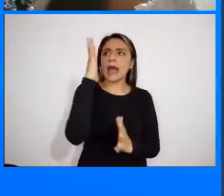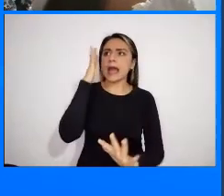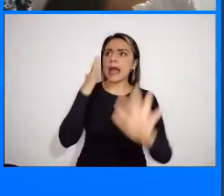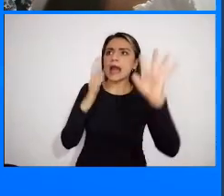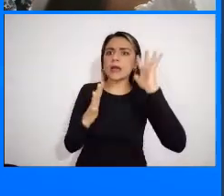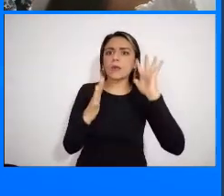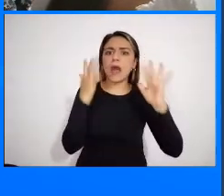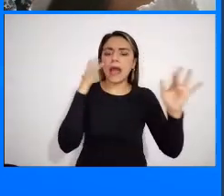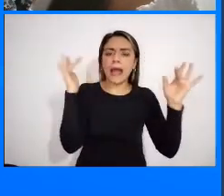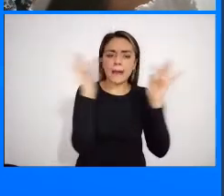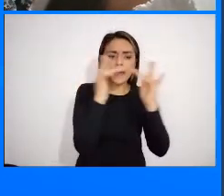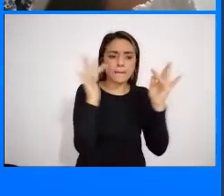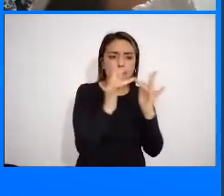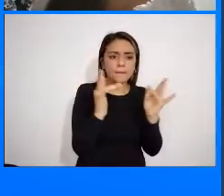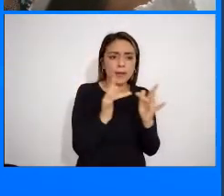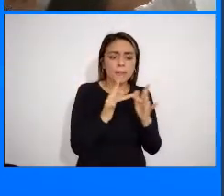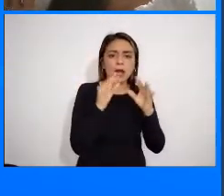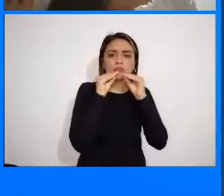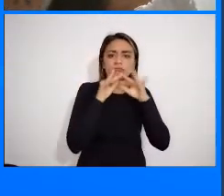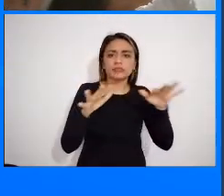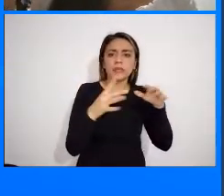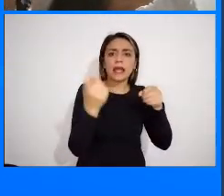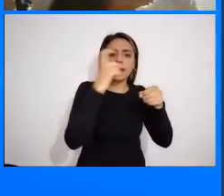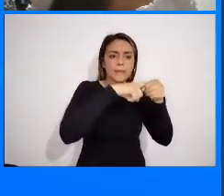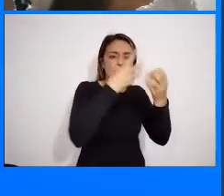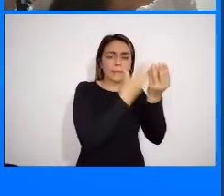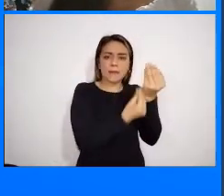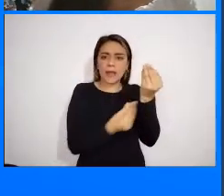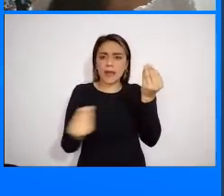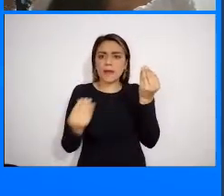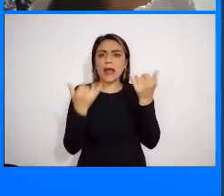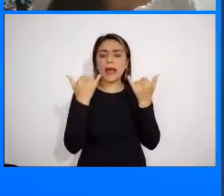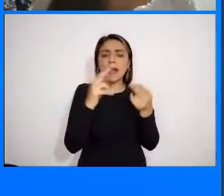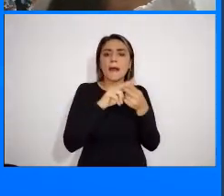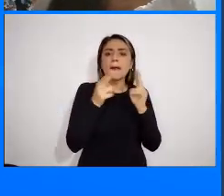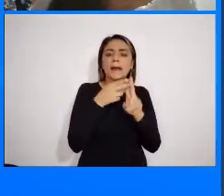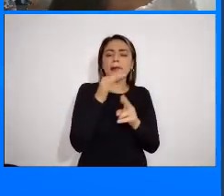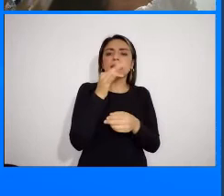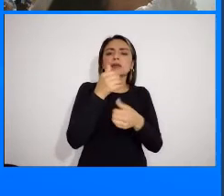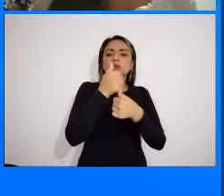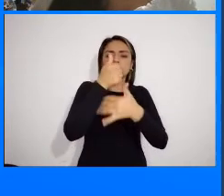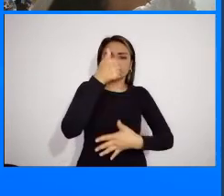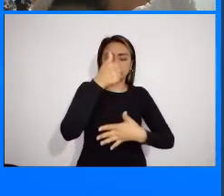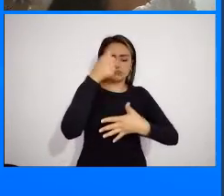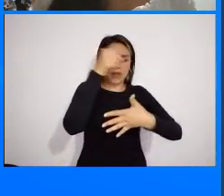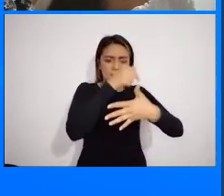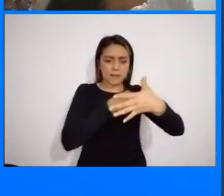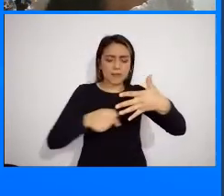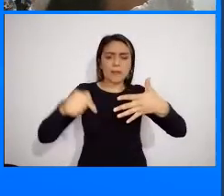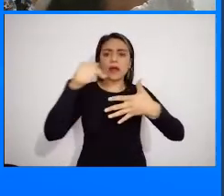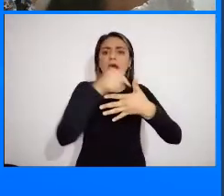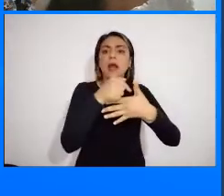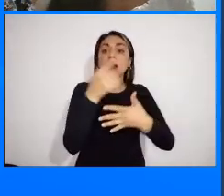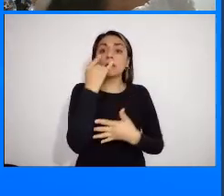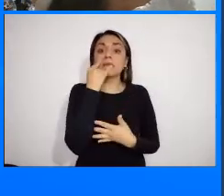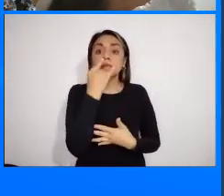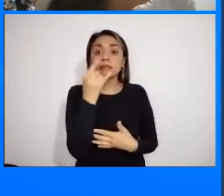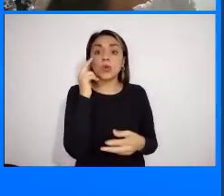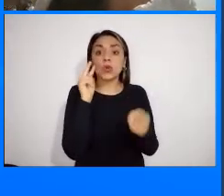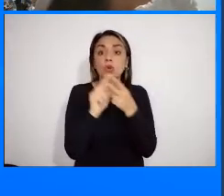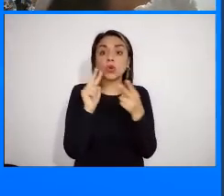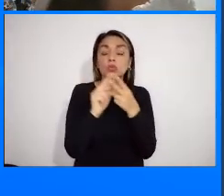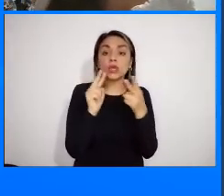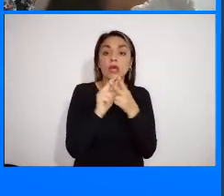ficha de clasificación, la llamamos ficha taxonómica, de modo que el que está interesado en conocer la